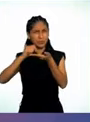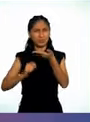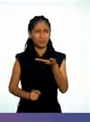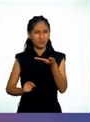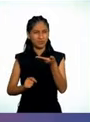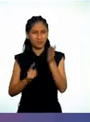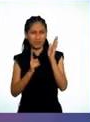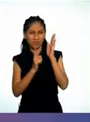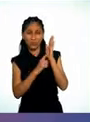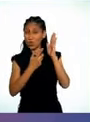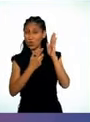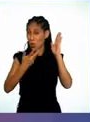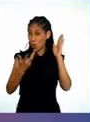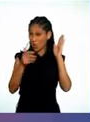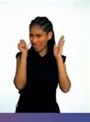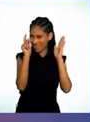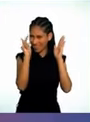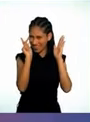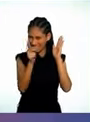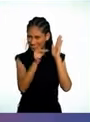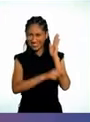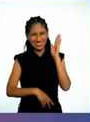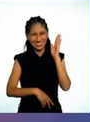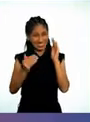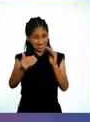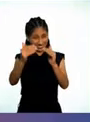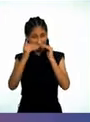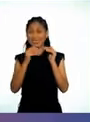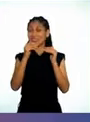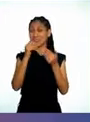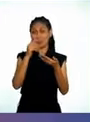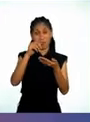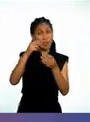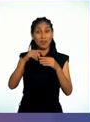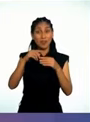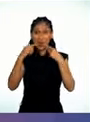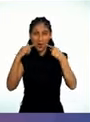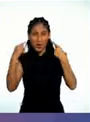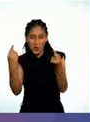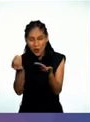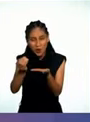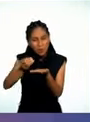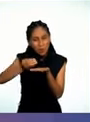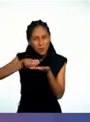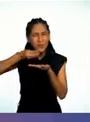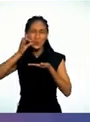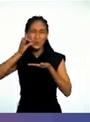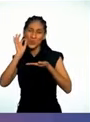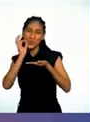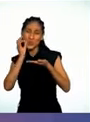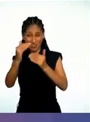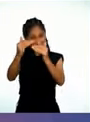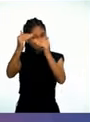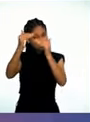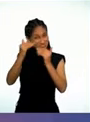o excelente de arte show delicious d